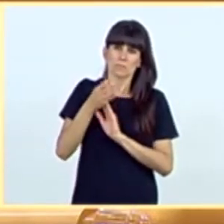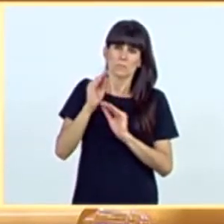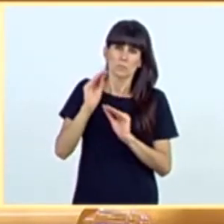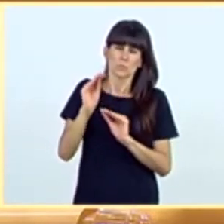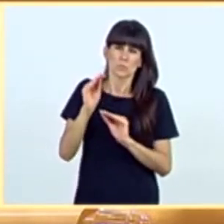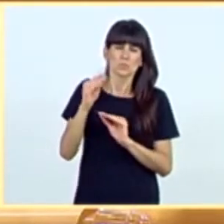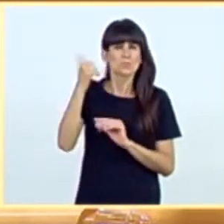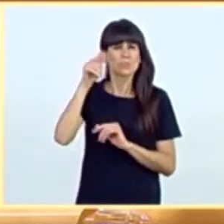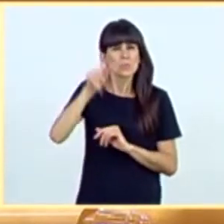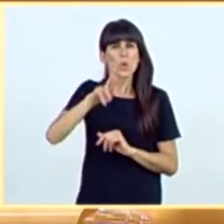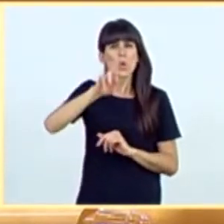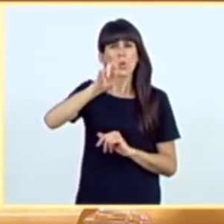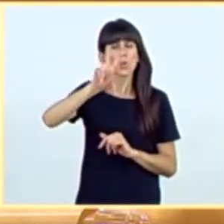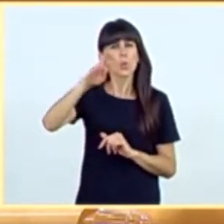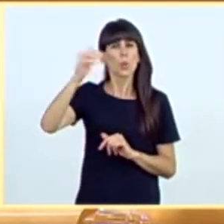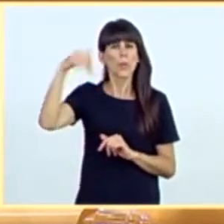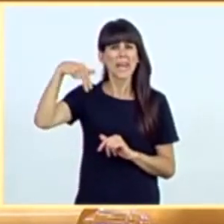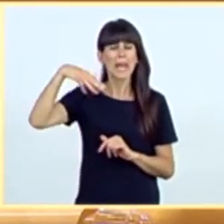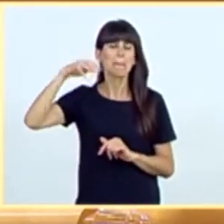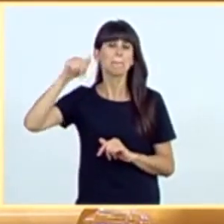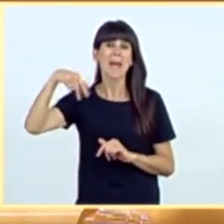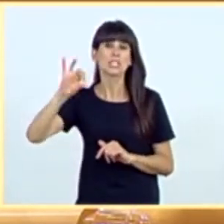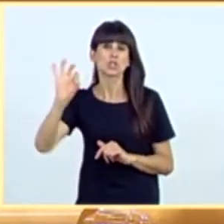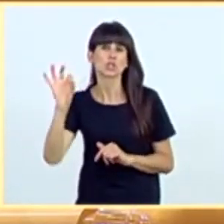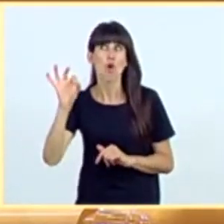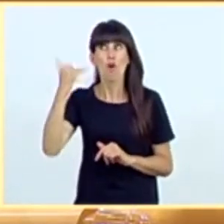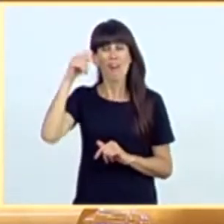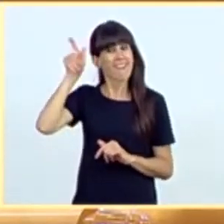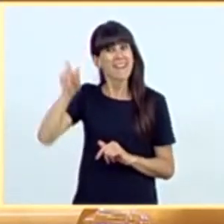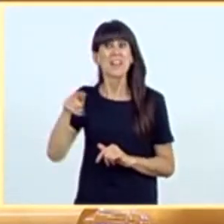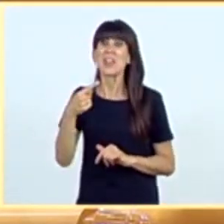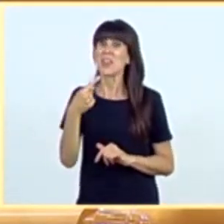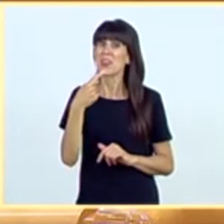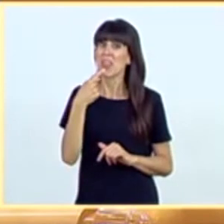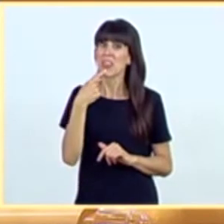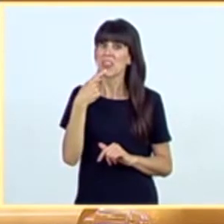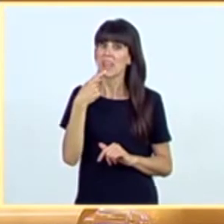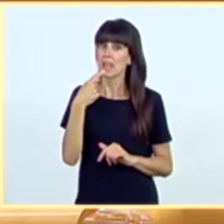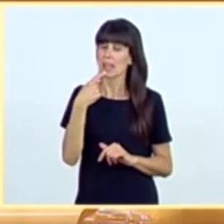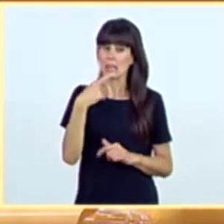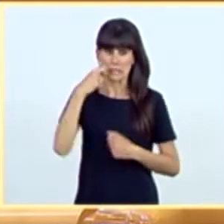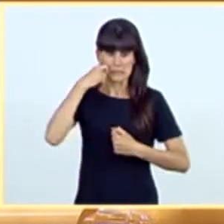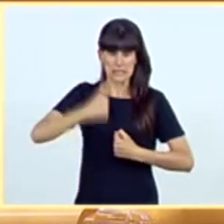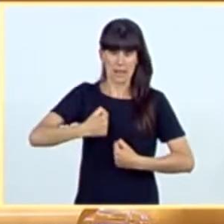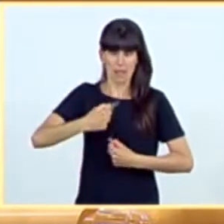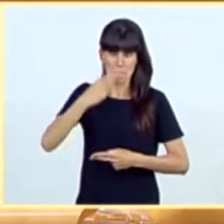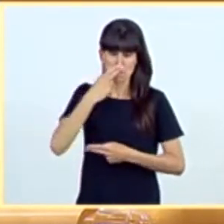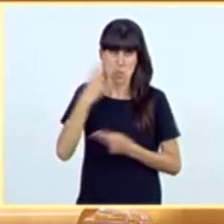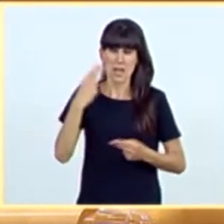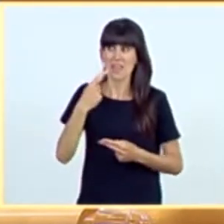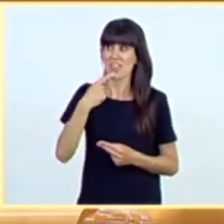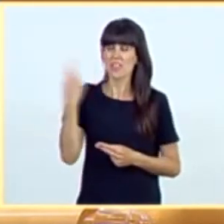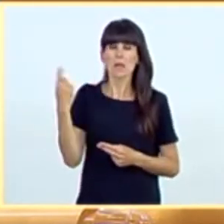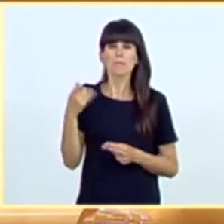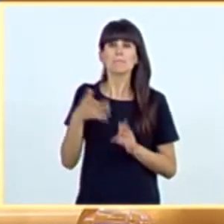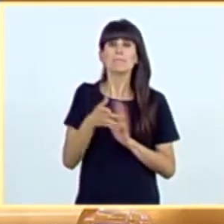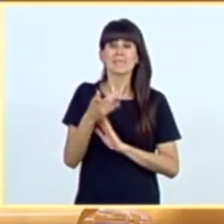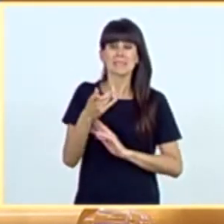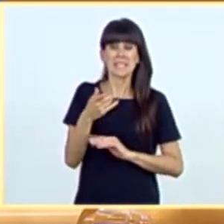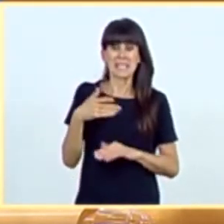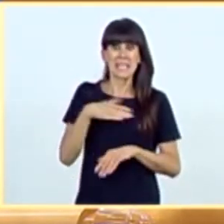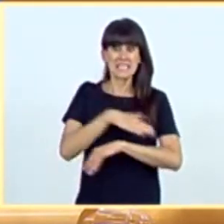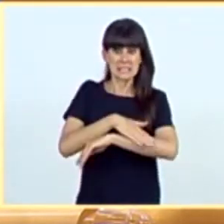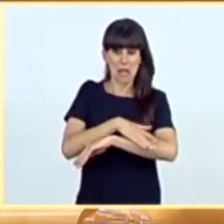usted, un tal Rubén Manso, que decía, a propósito de la sanidad pública, no es función del